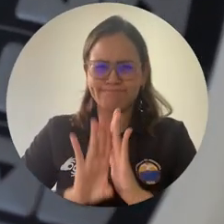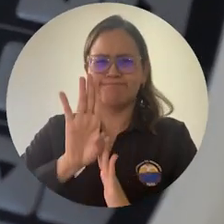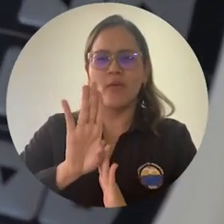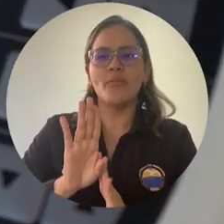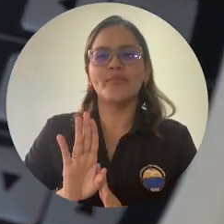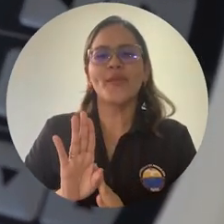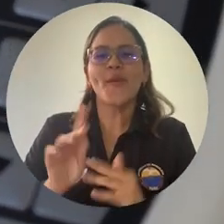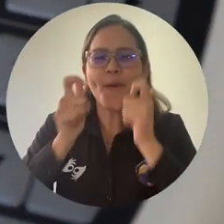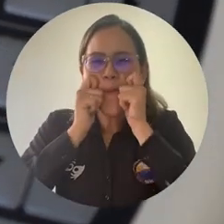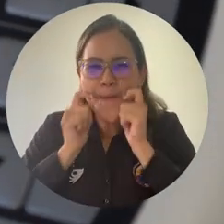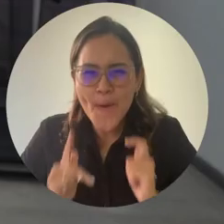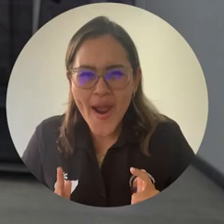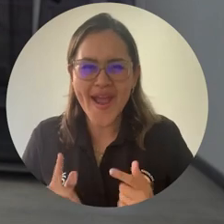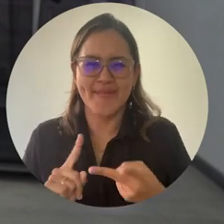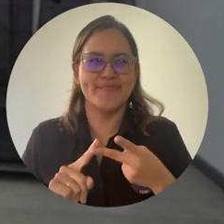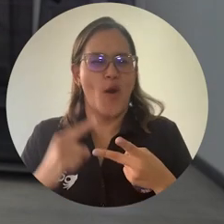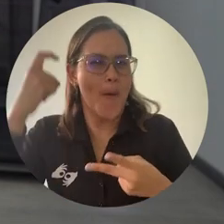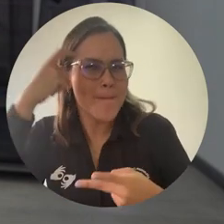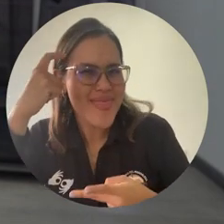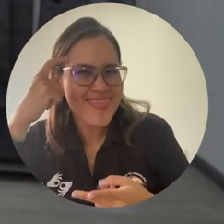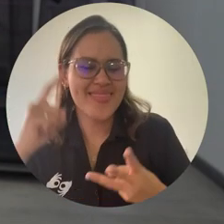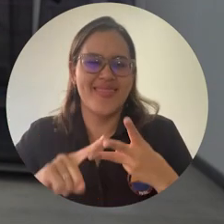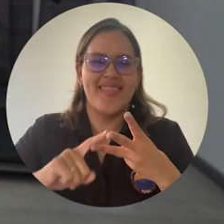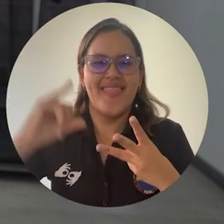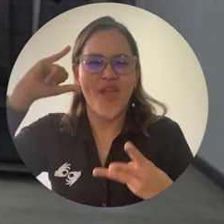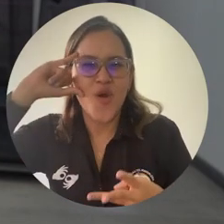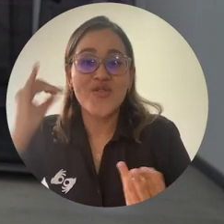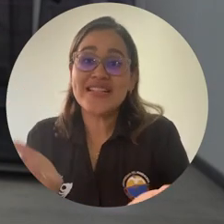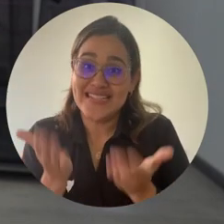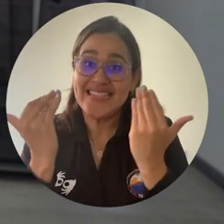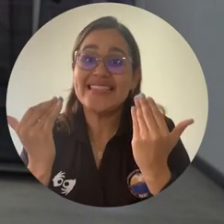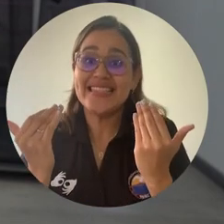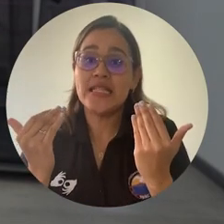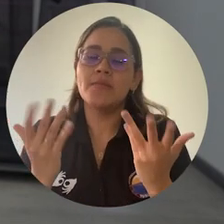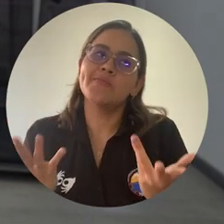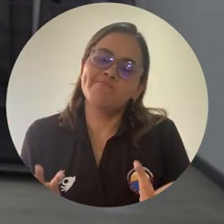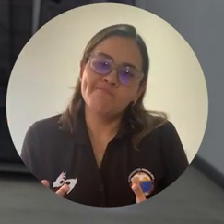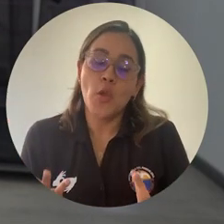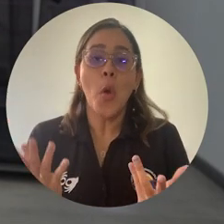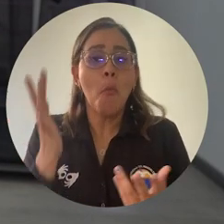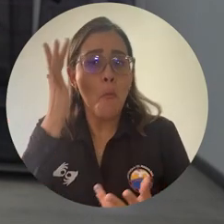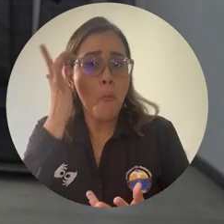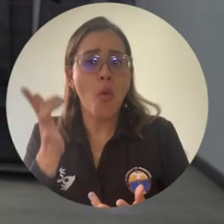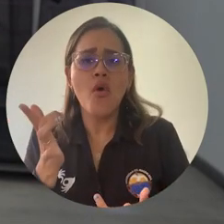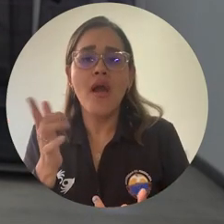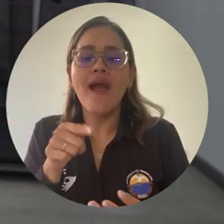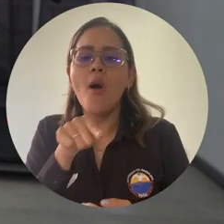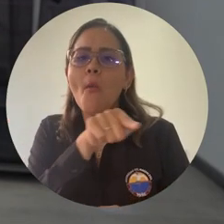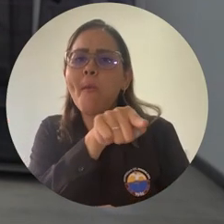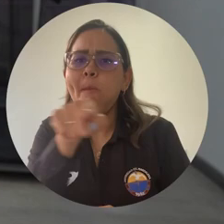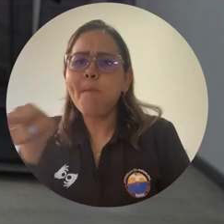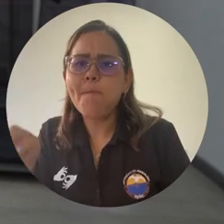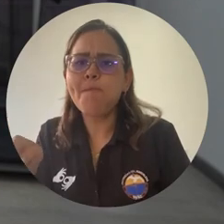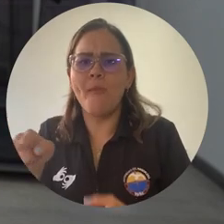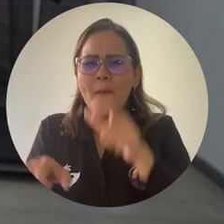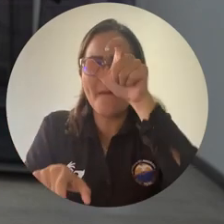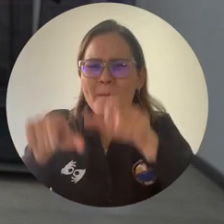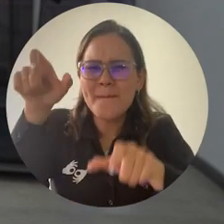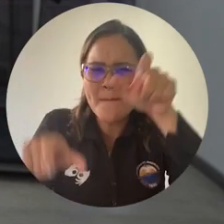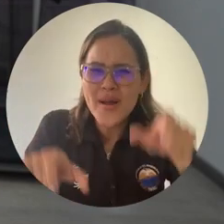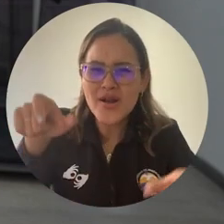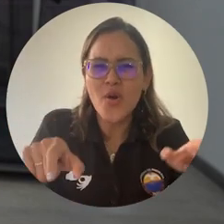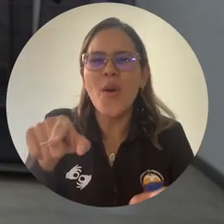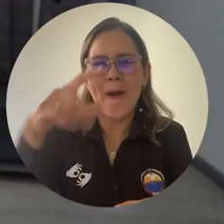físico como mental, psicológico, ya que tengo entendido que es